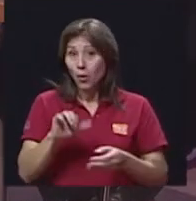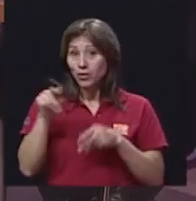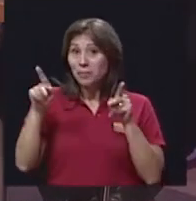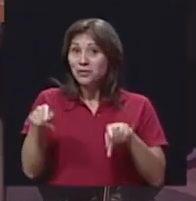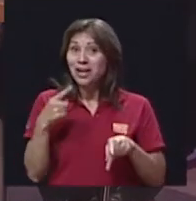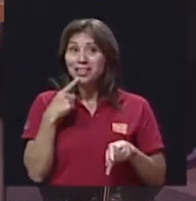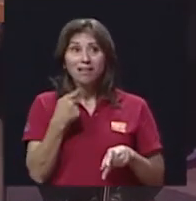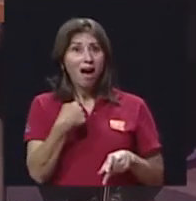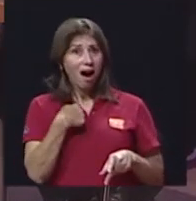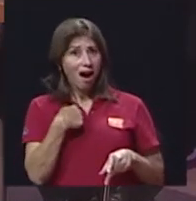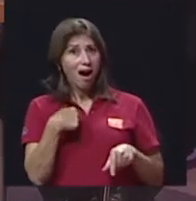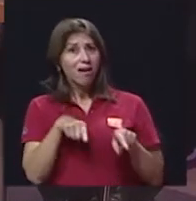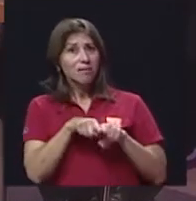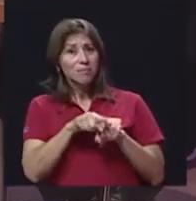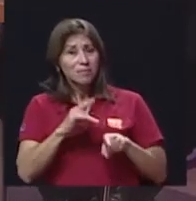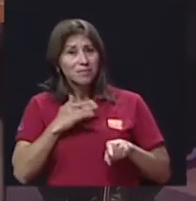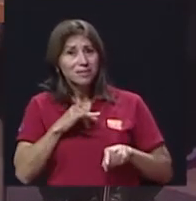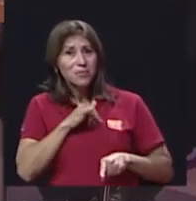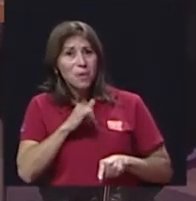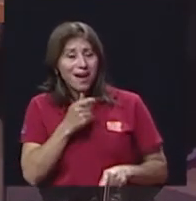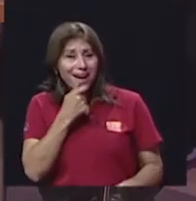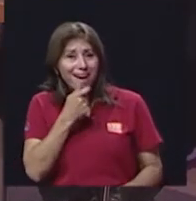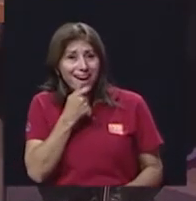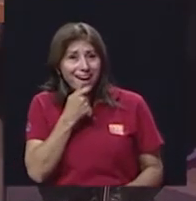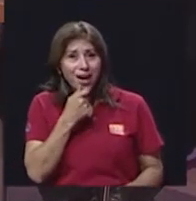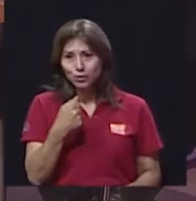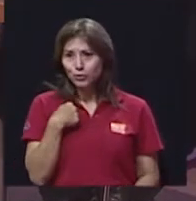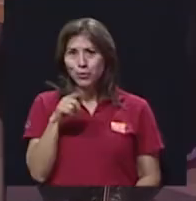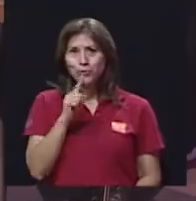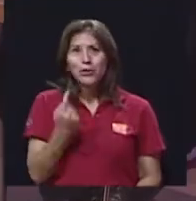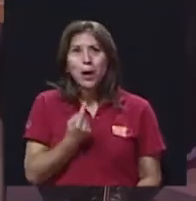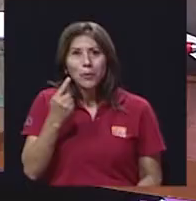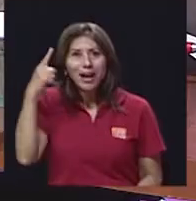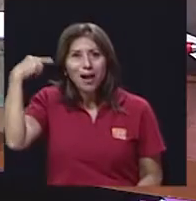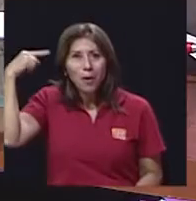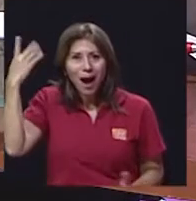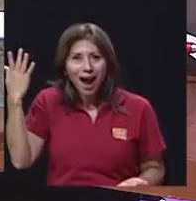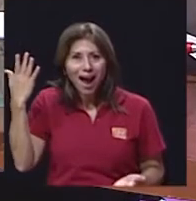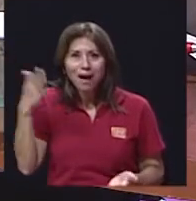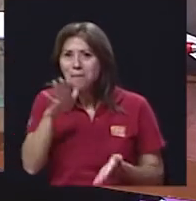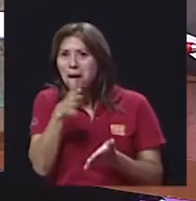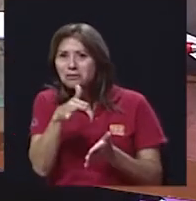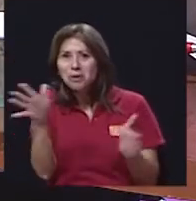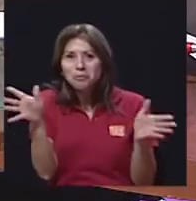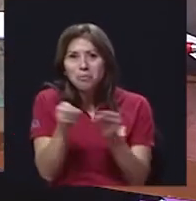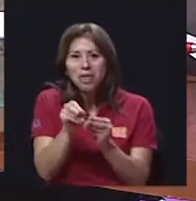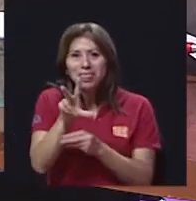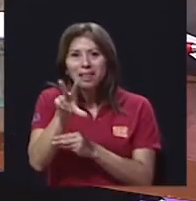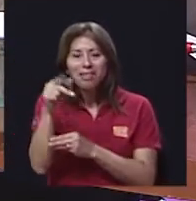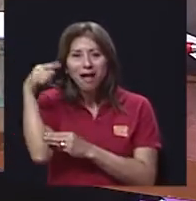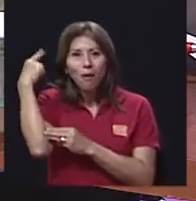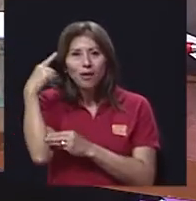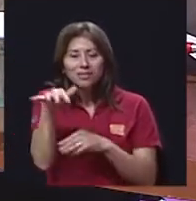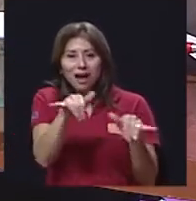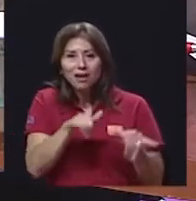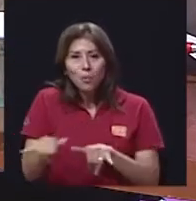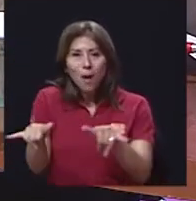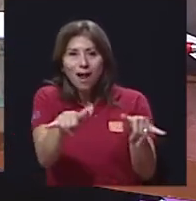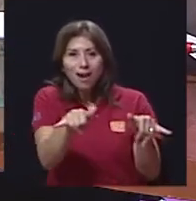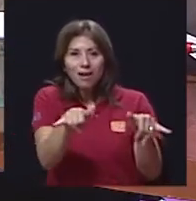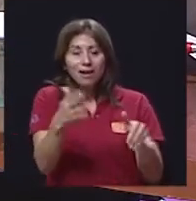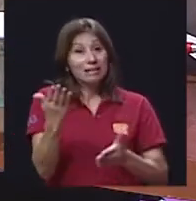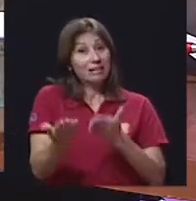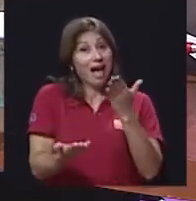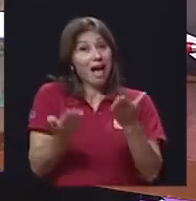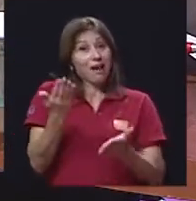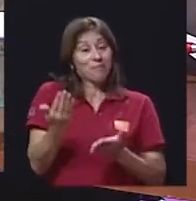vaciló entonces ya uno dice mira no soy la única loca hay como 30 locas que está igual entre ya una tal vez no solución al asunto